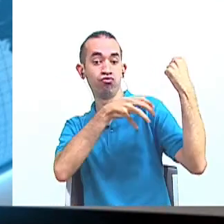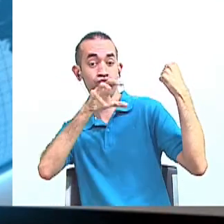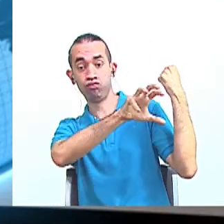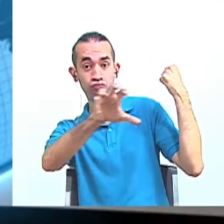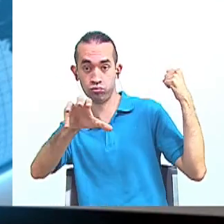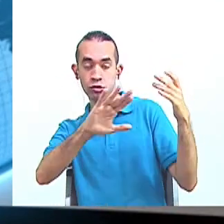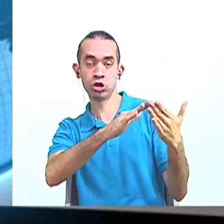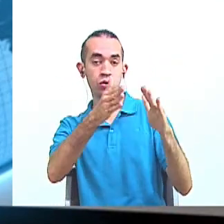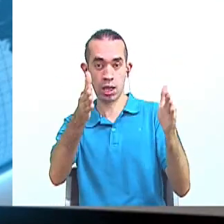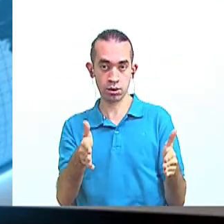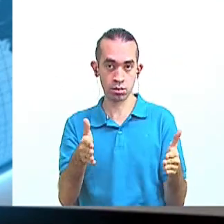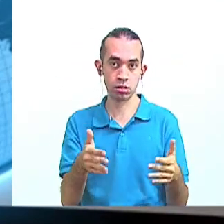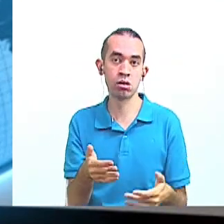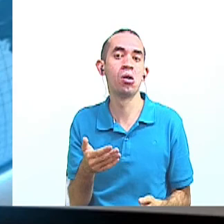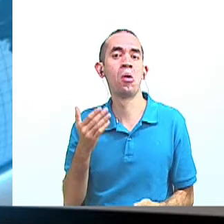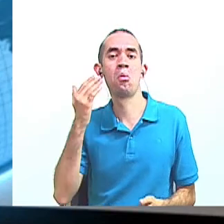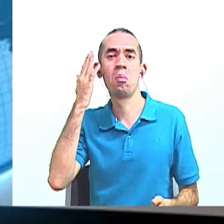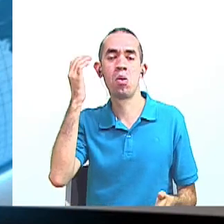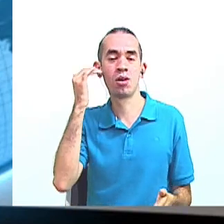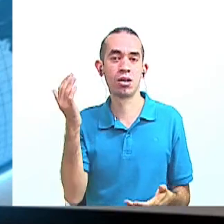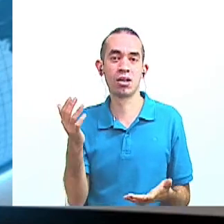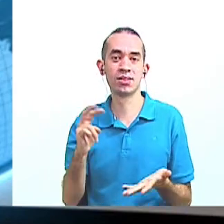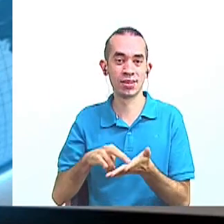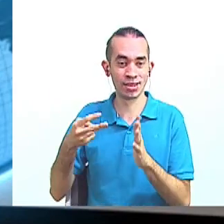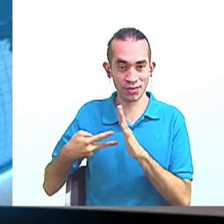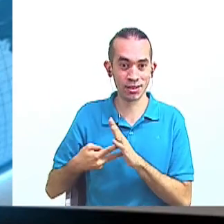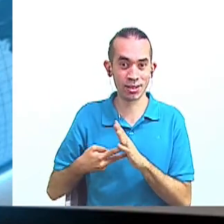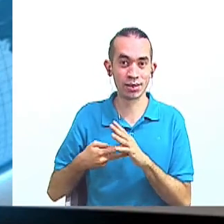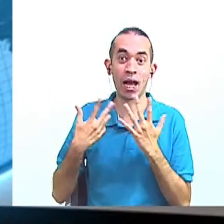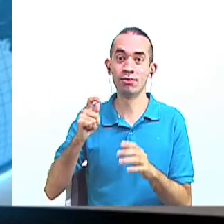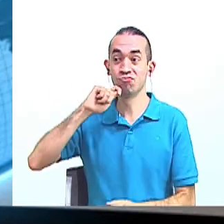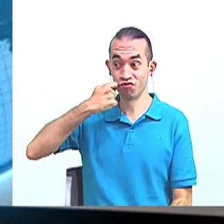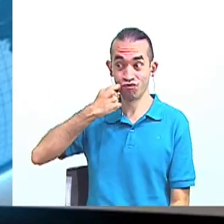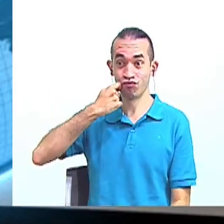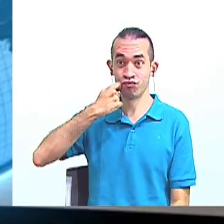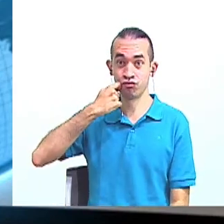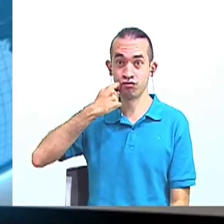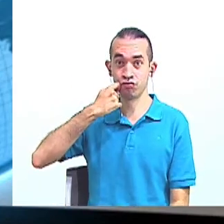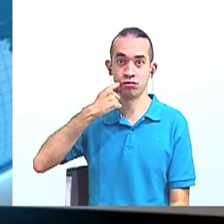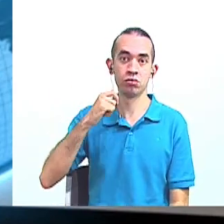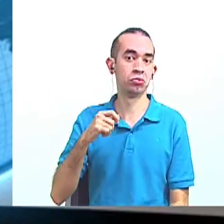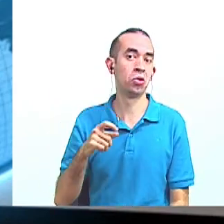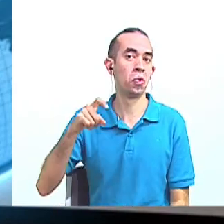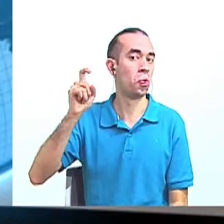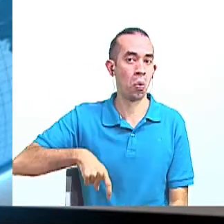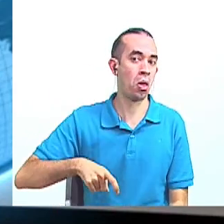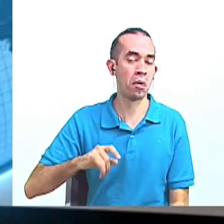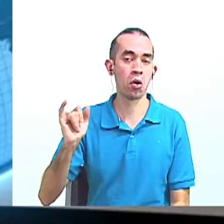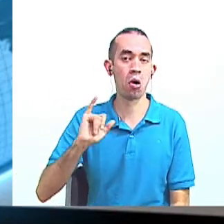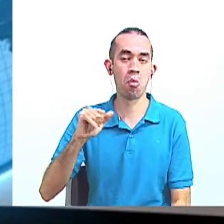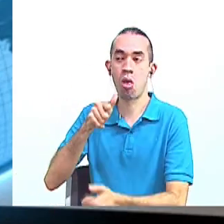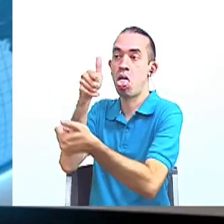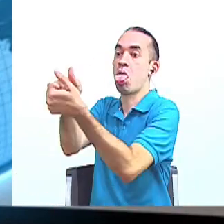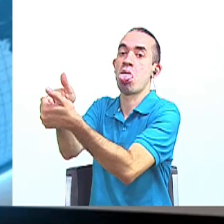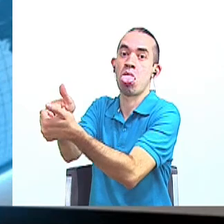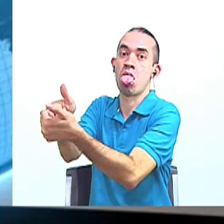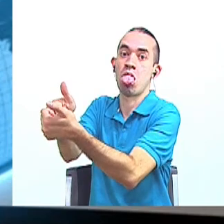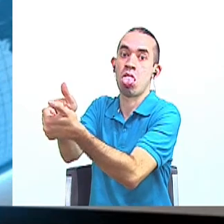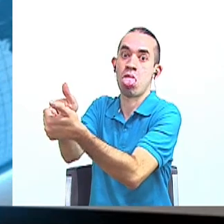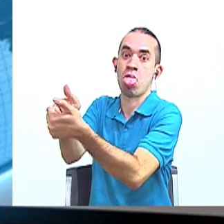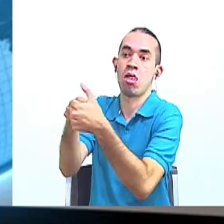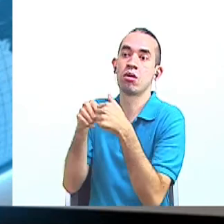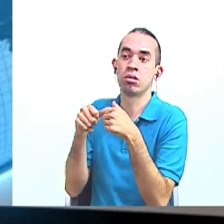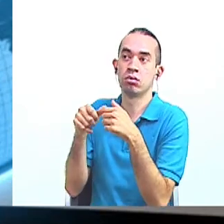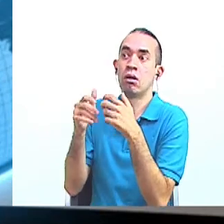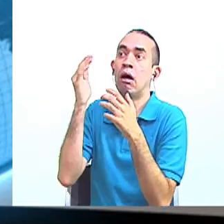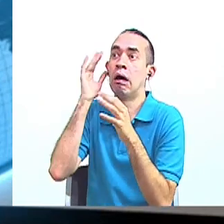ciudadanos, porque ahora sí no tiene la obligación de adherirse a una opción política para mantener su